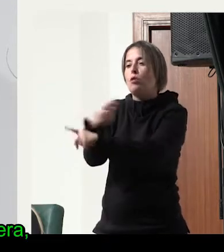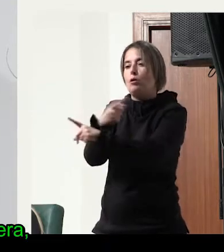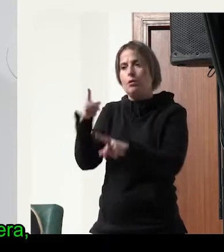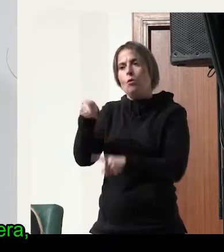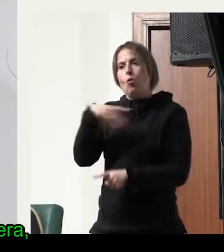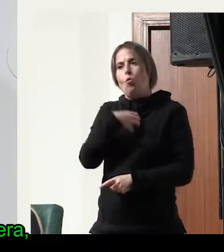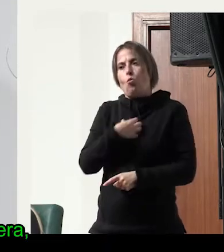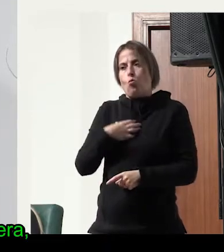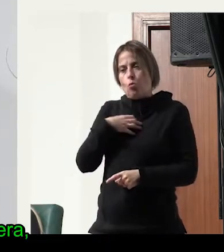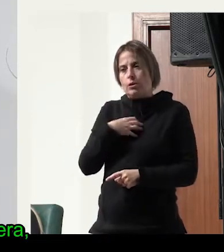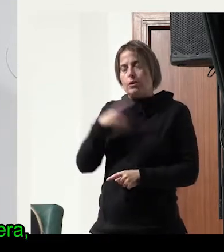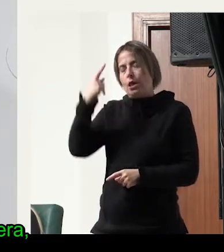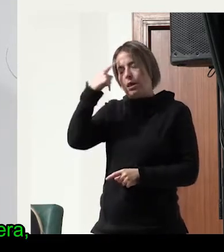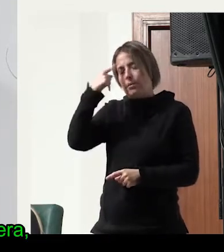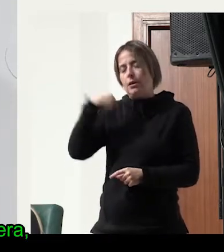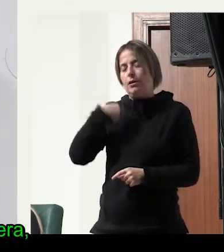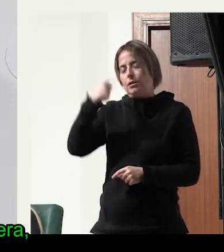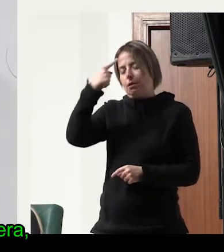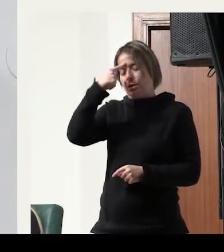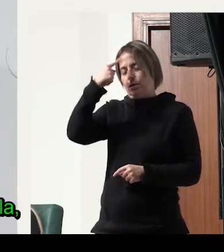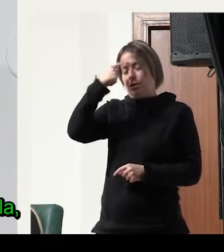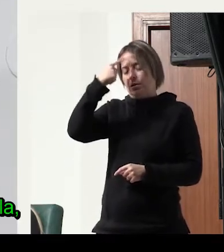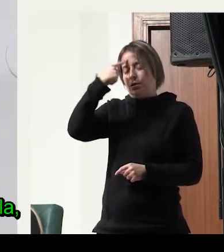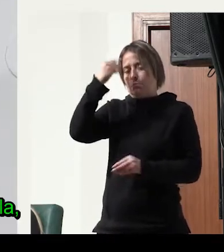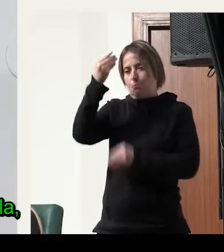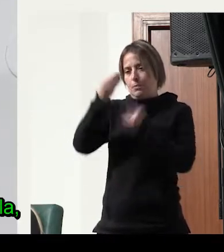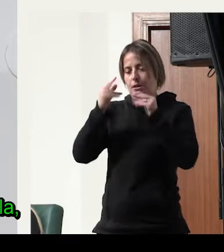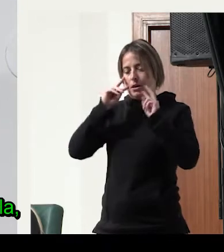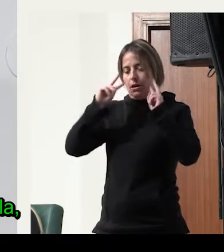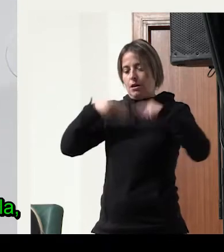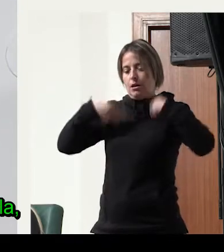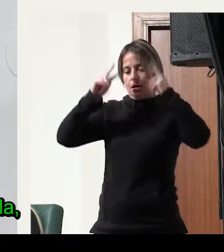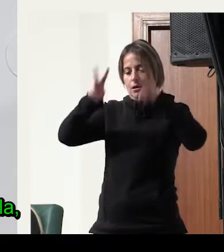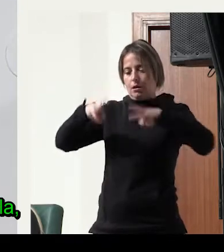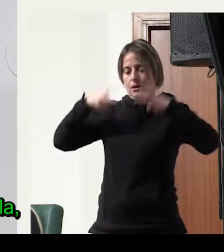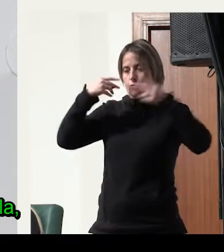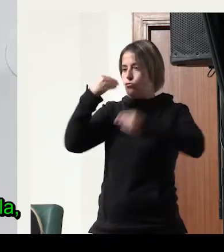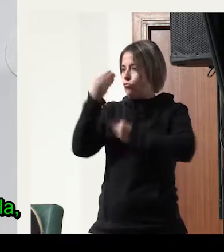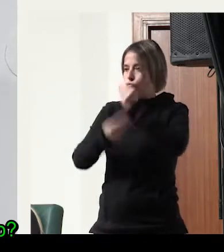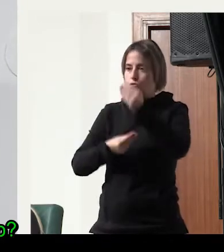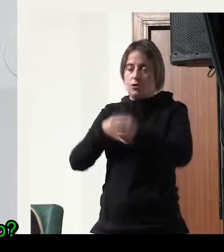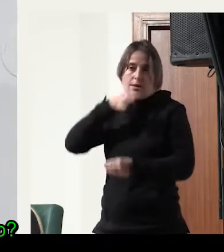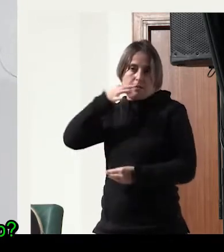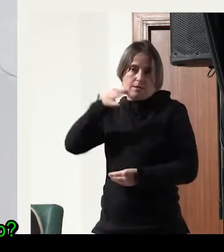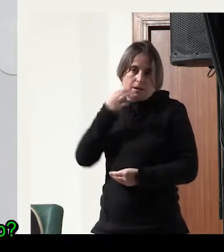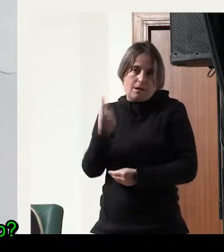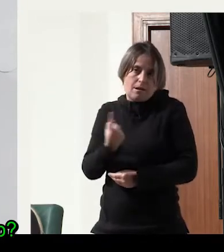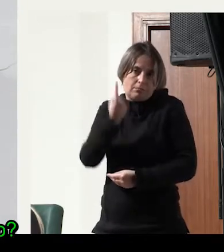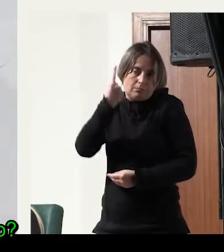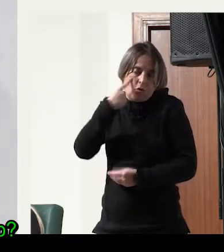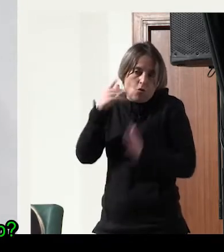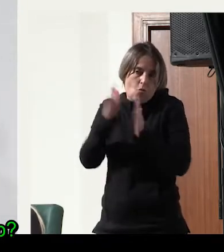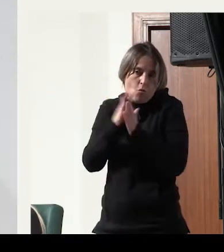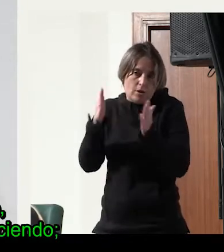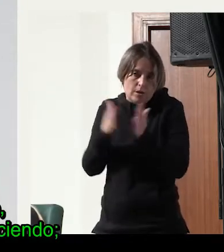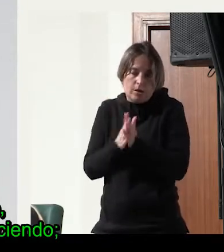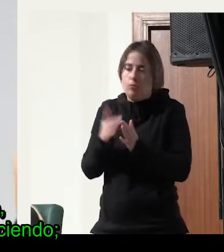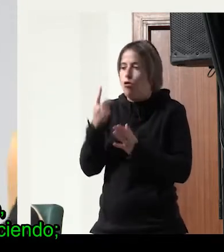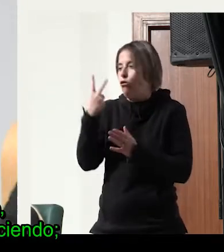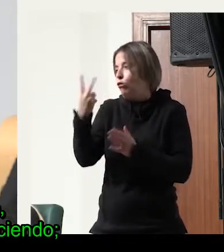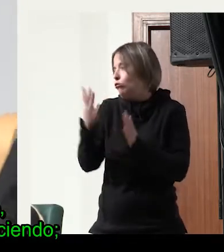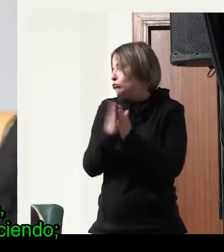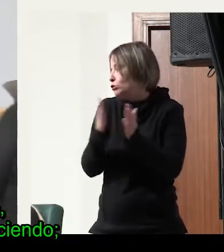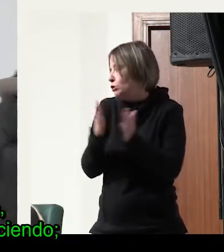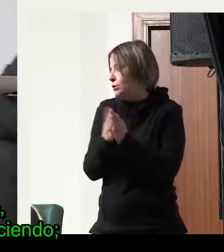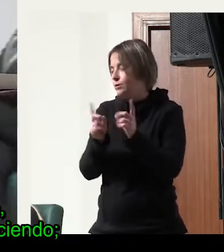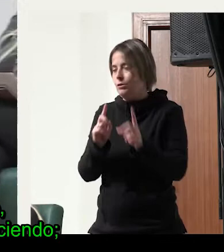que contar a ti misma y verte a ti misma de otra manera, y eso no se hace en una charla, desde luego, ni se hace leyendo un libro, ni dos, ¿no? Entonces